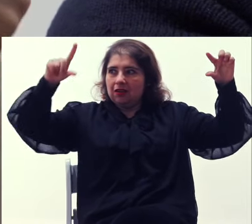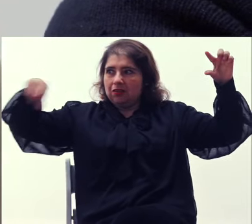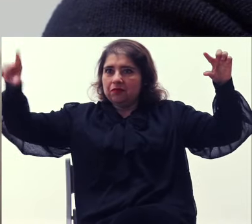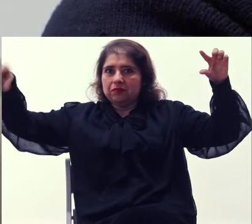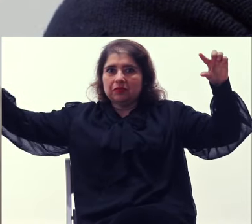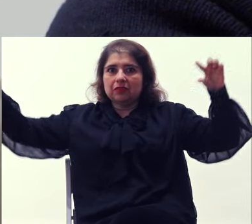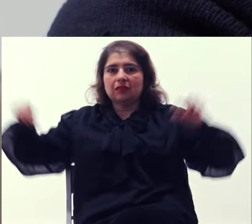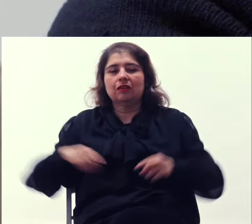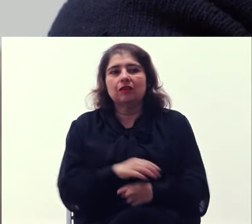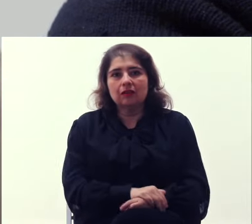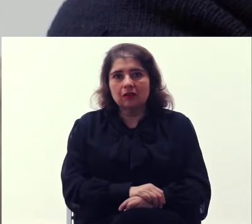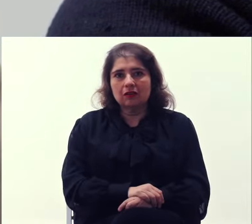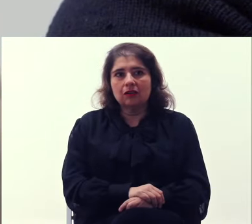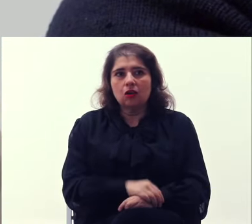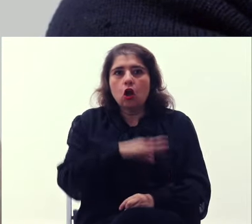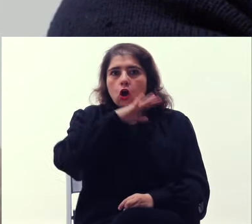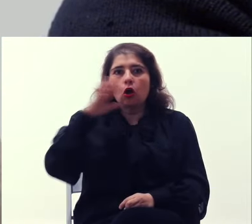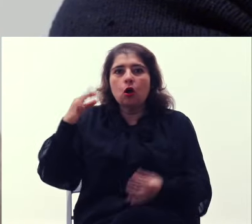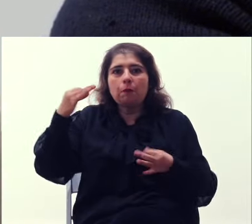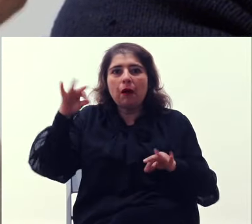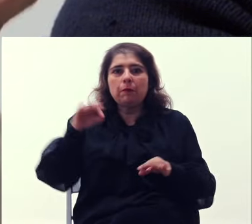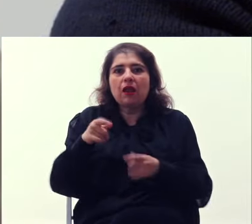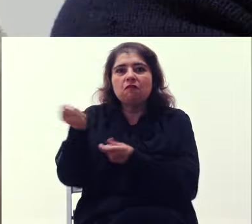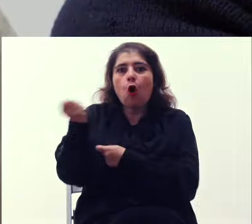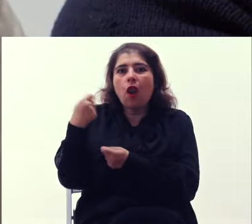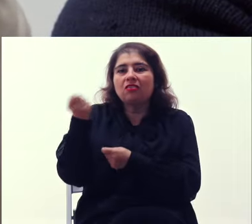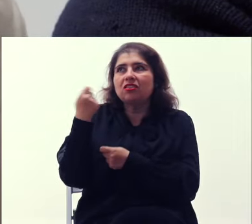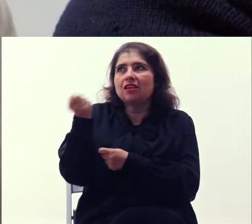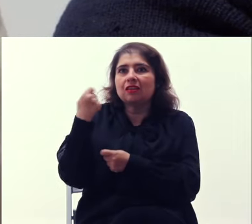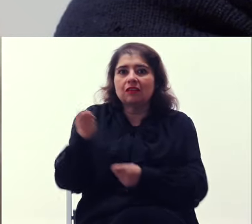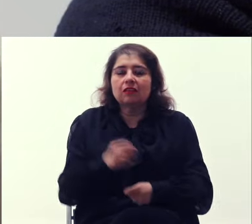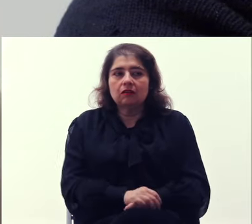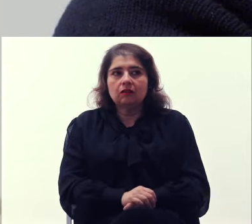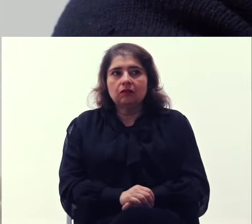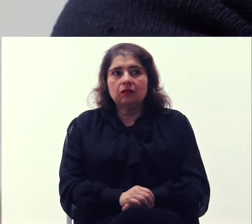Esa síntesis visual, ese poder del color,